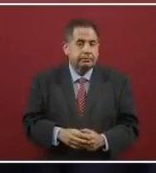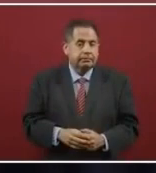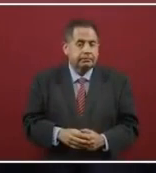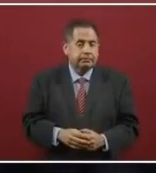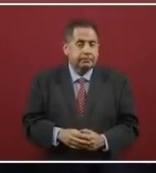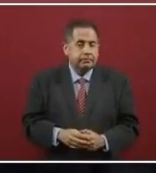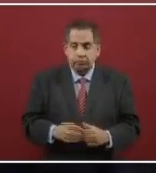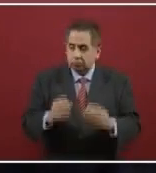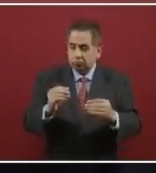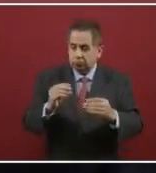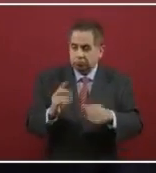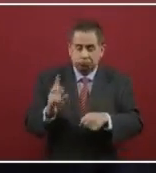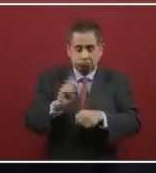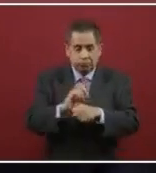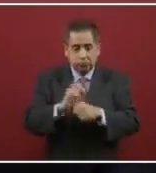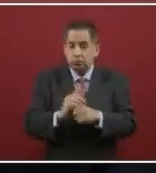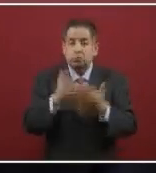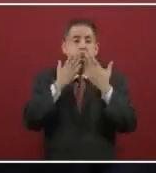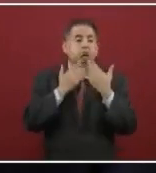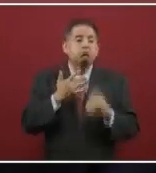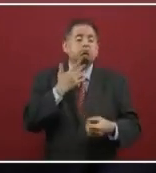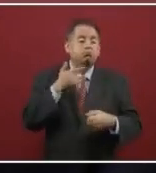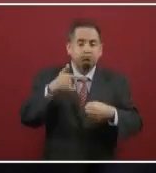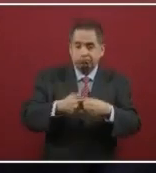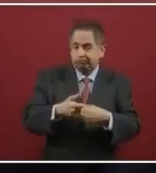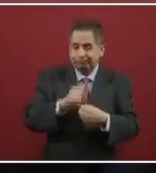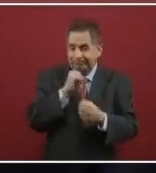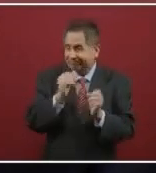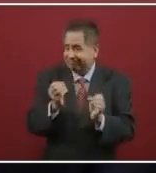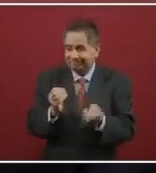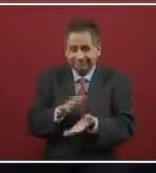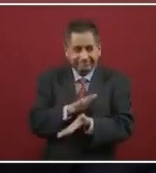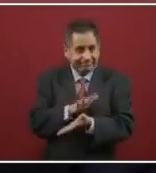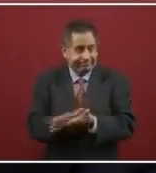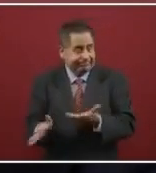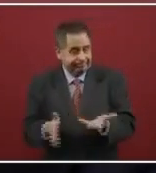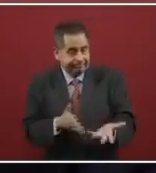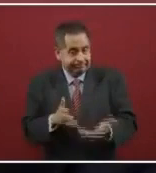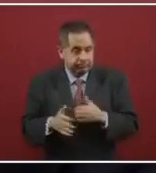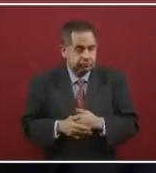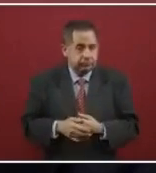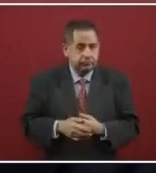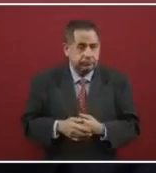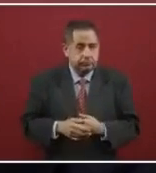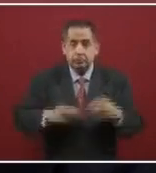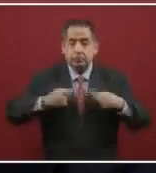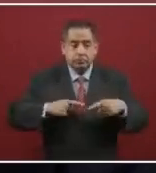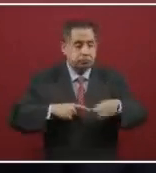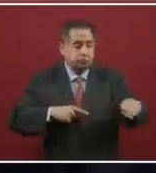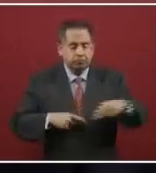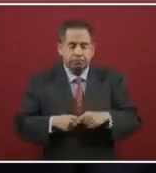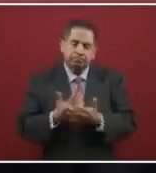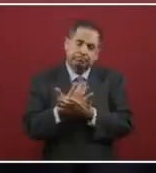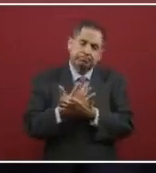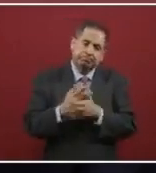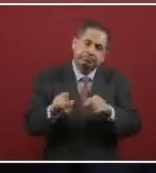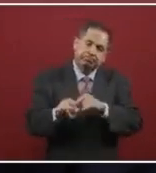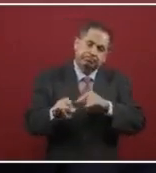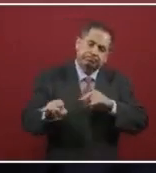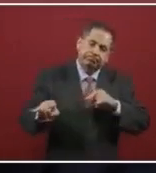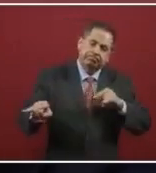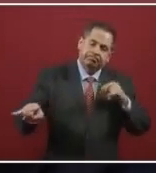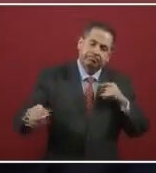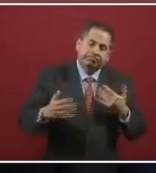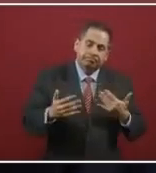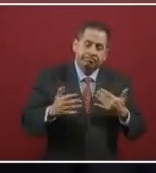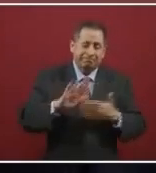Muchos días sin abasto de combustible y la gente haciendo cola,